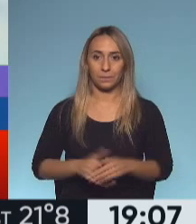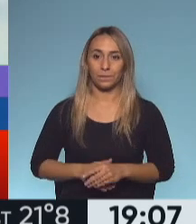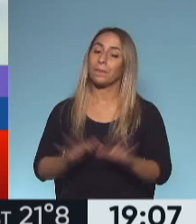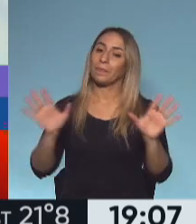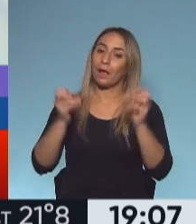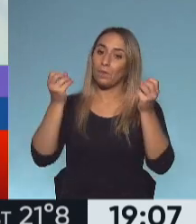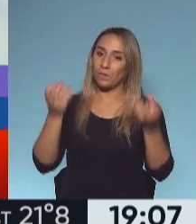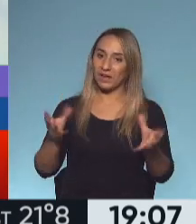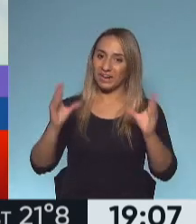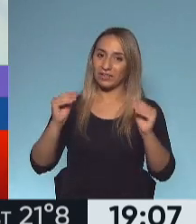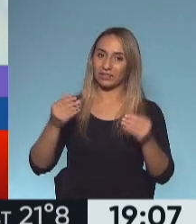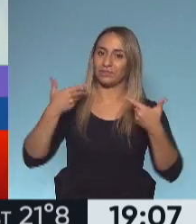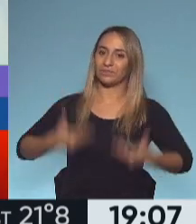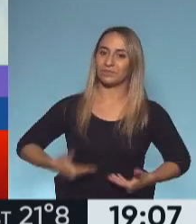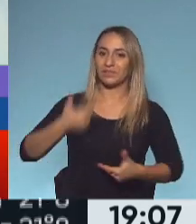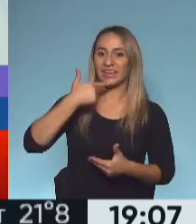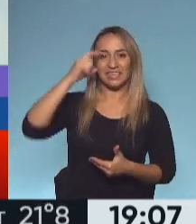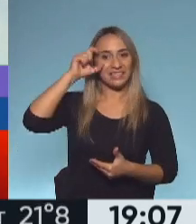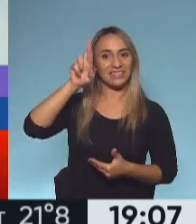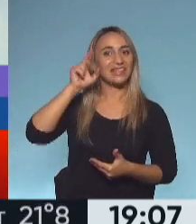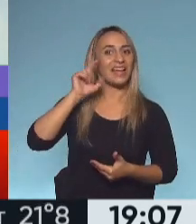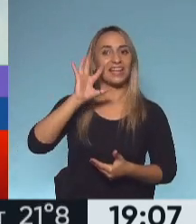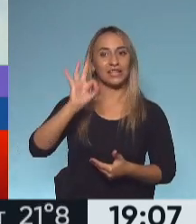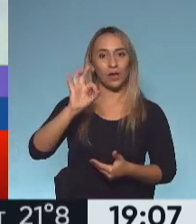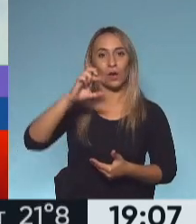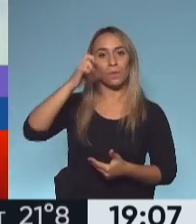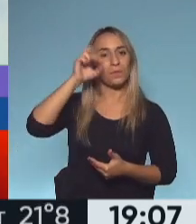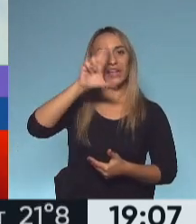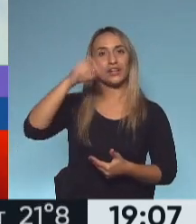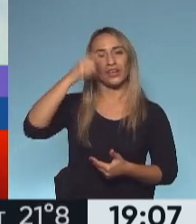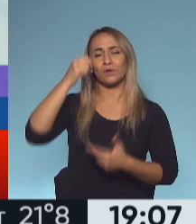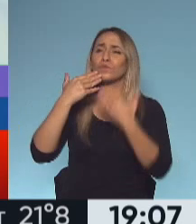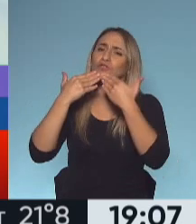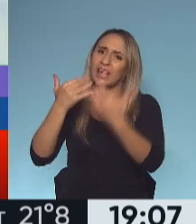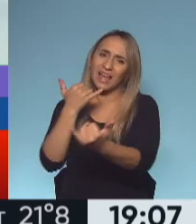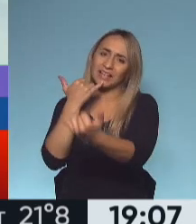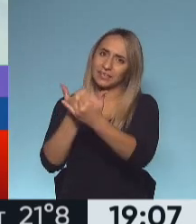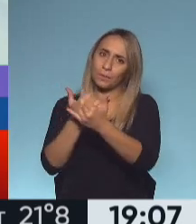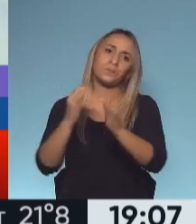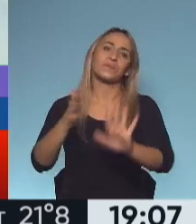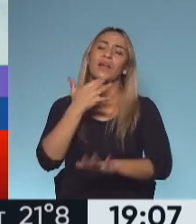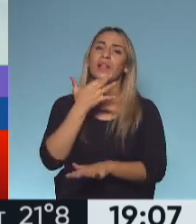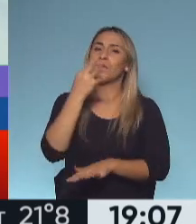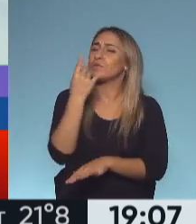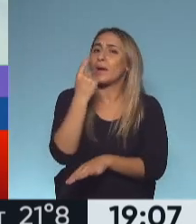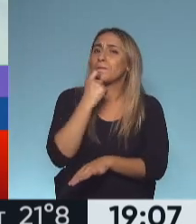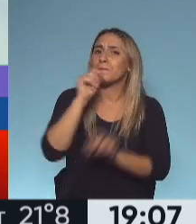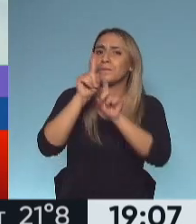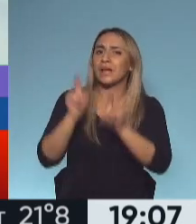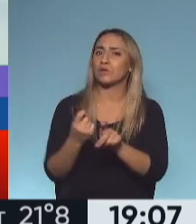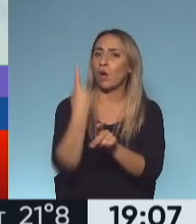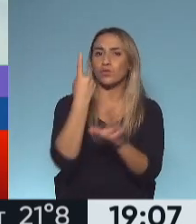Sergio Perrone habla. Bueno, un gusto, Sergio, y te agradezco que estés. Es una sola preguntita te voy a hacer.